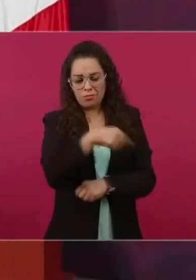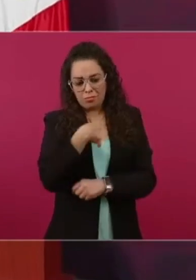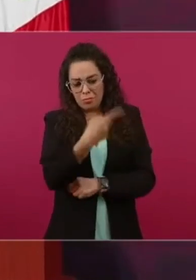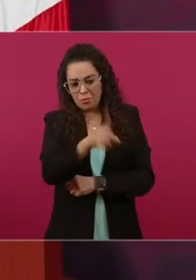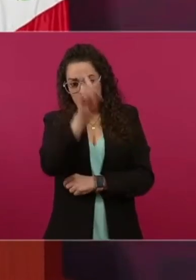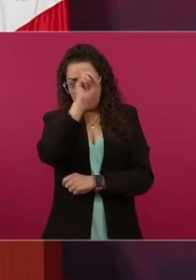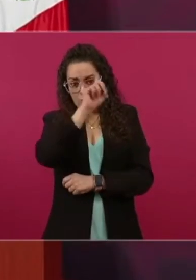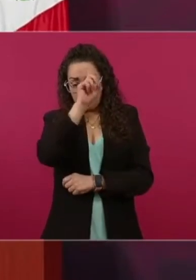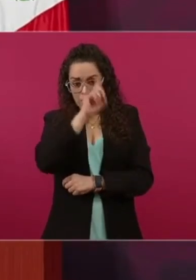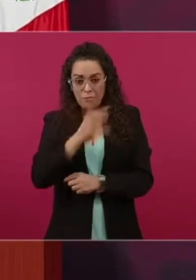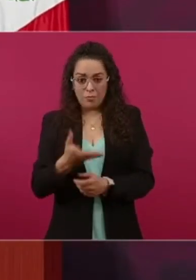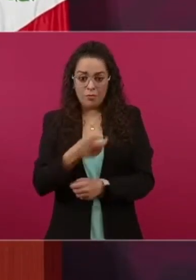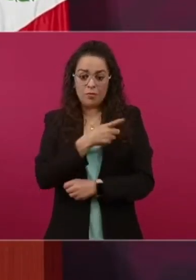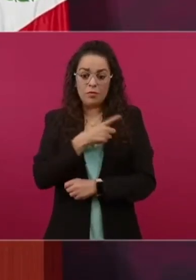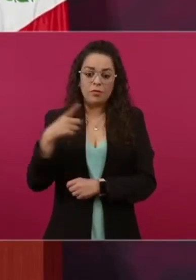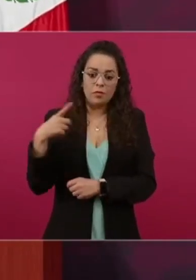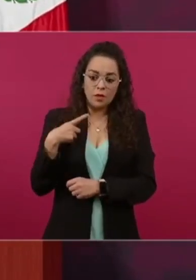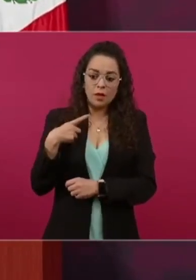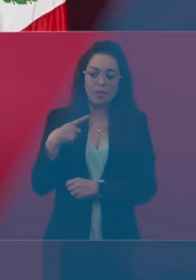que invite